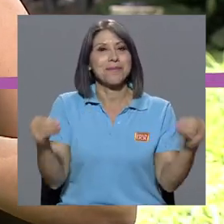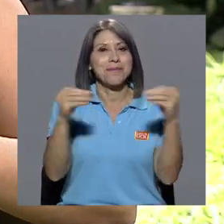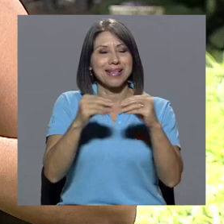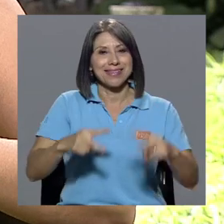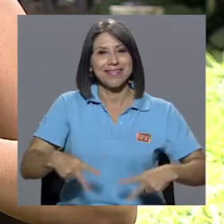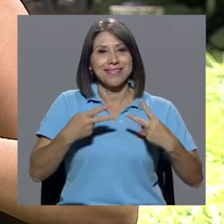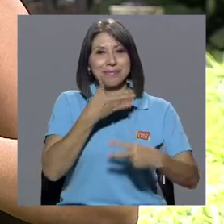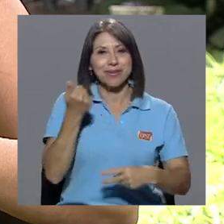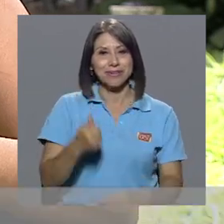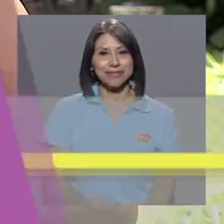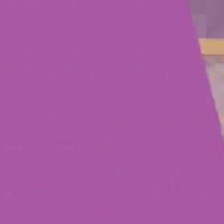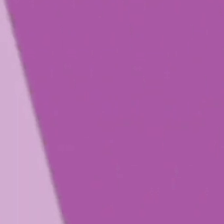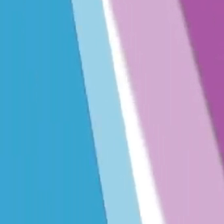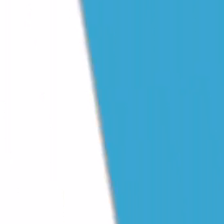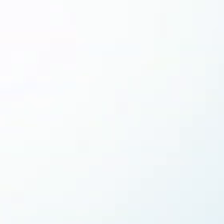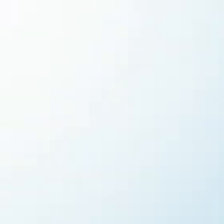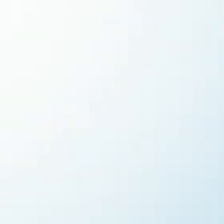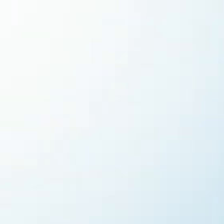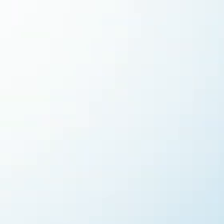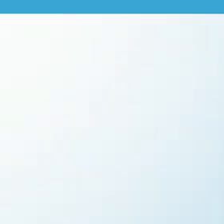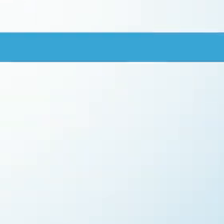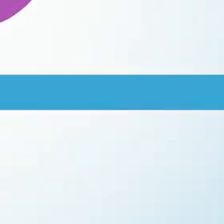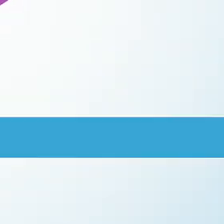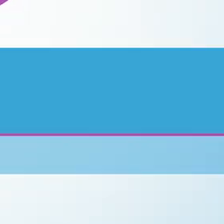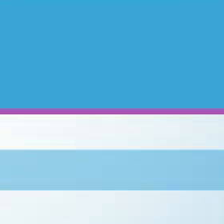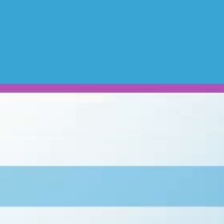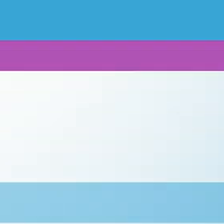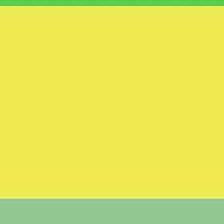con más de Vivir Mejor.